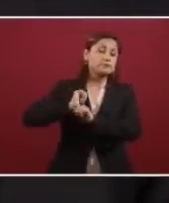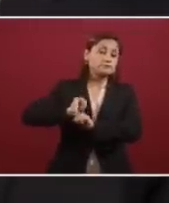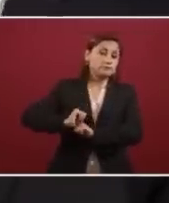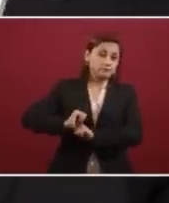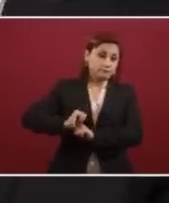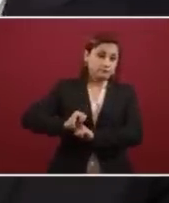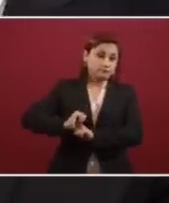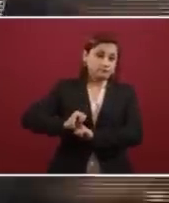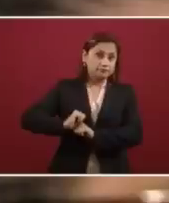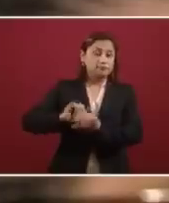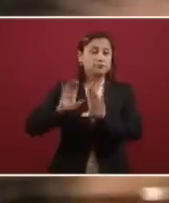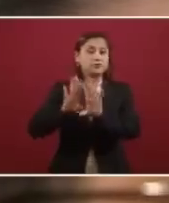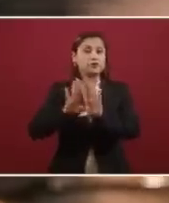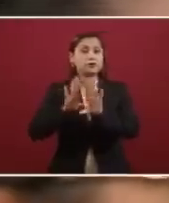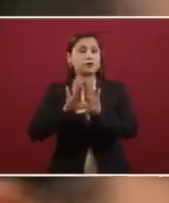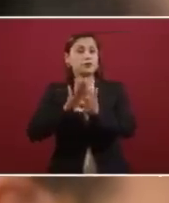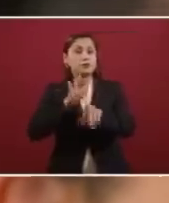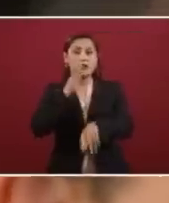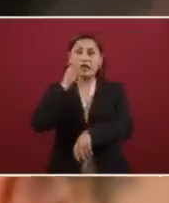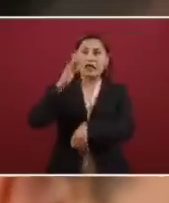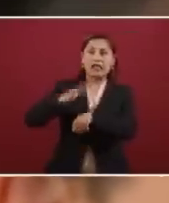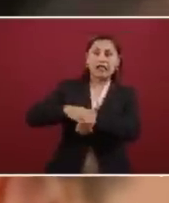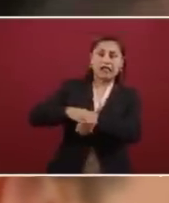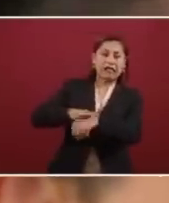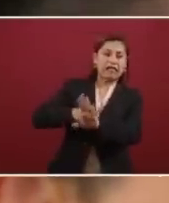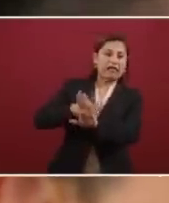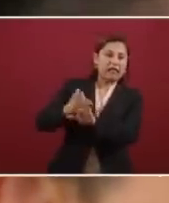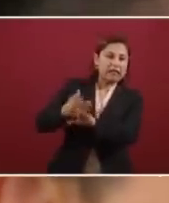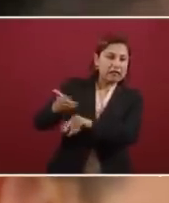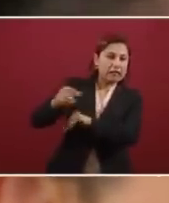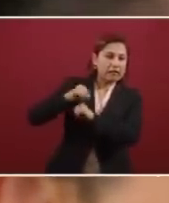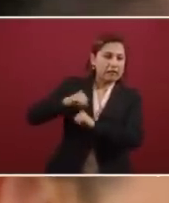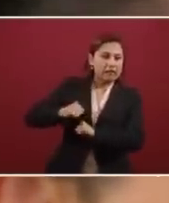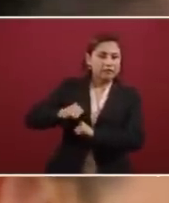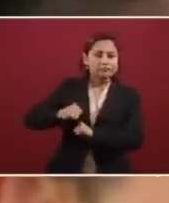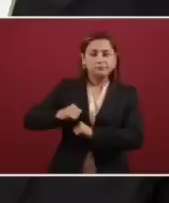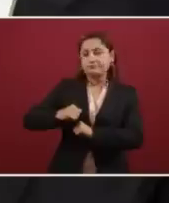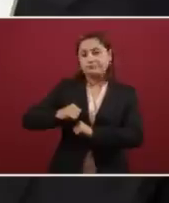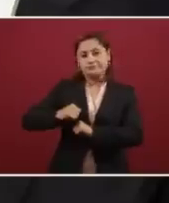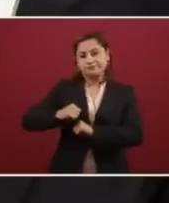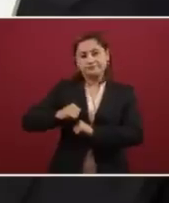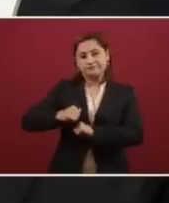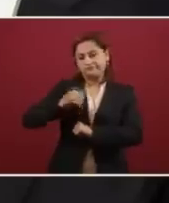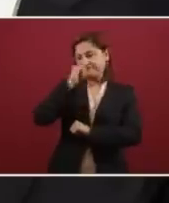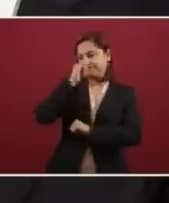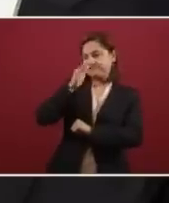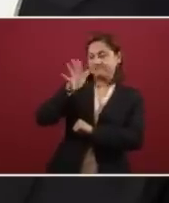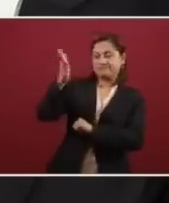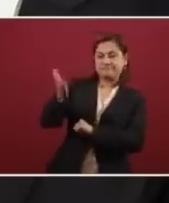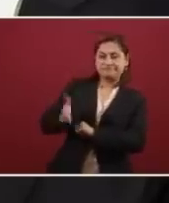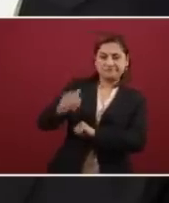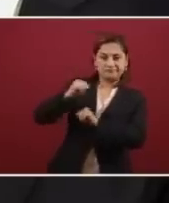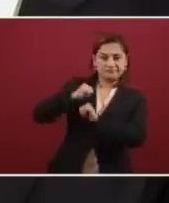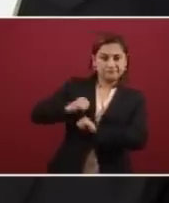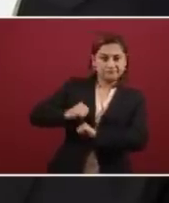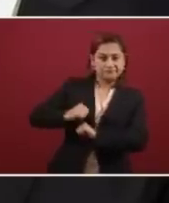intimidar autoridades mucho menos agredida a las autoridades